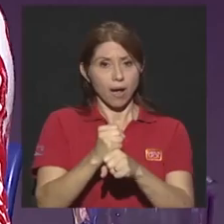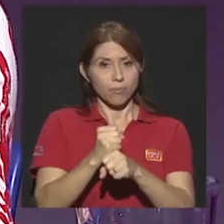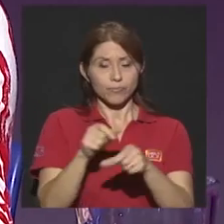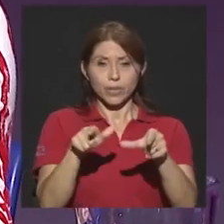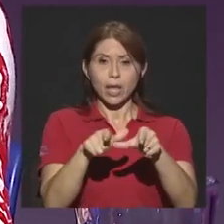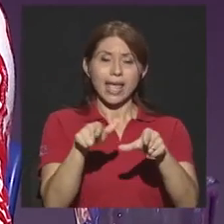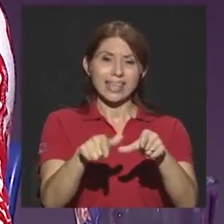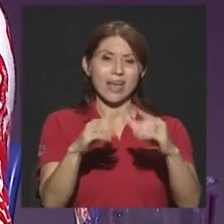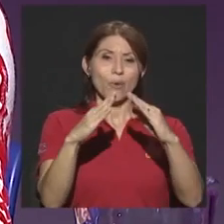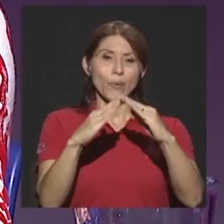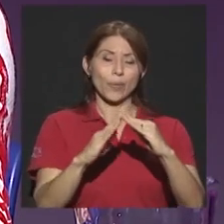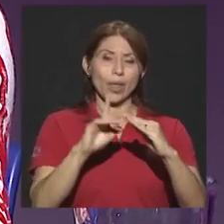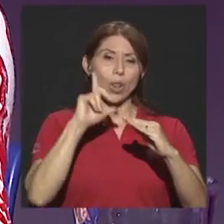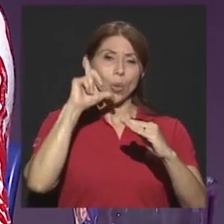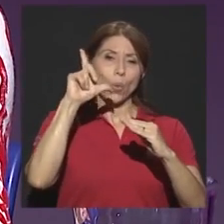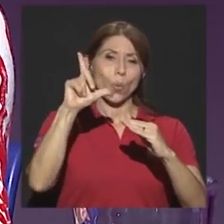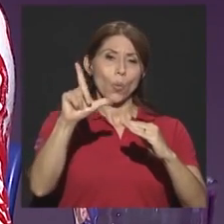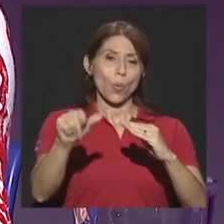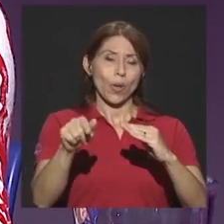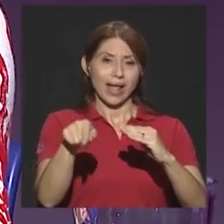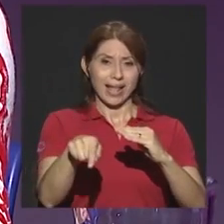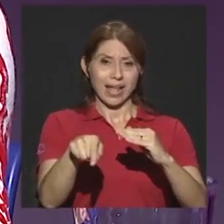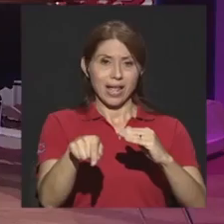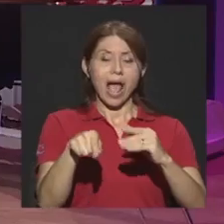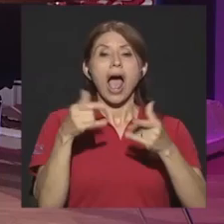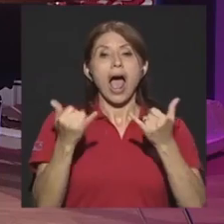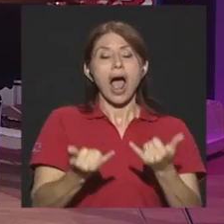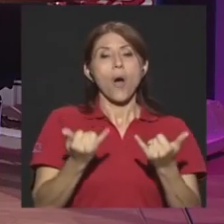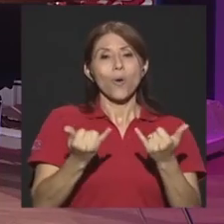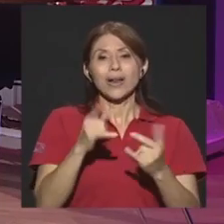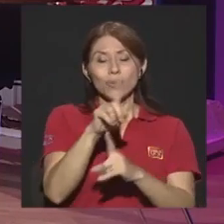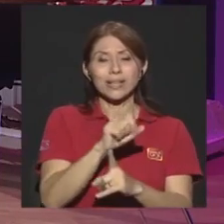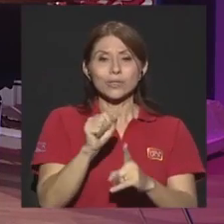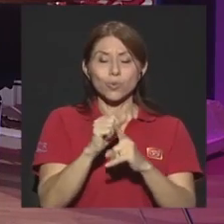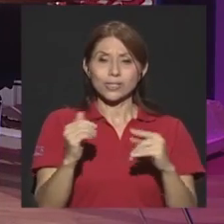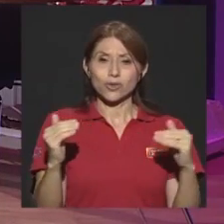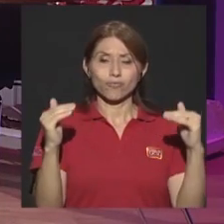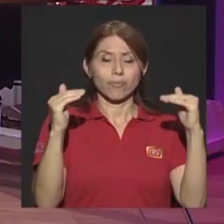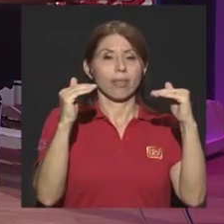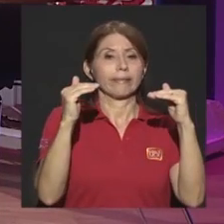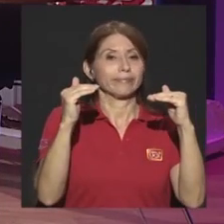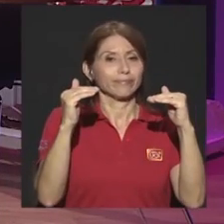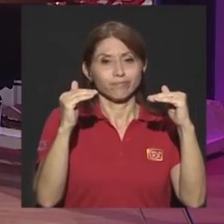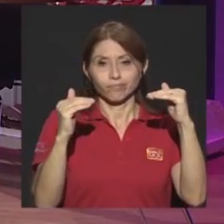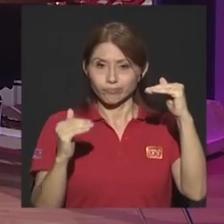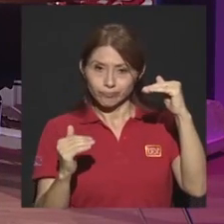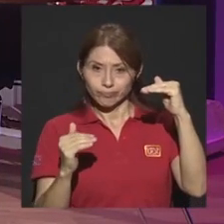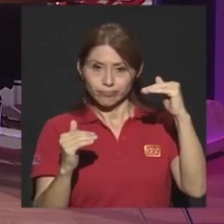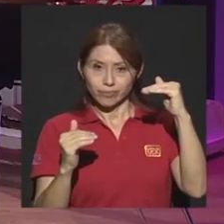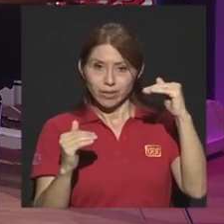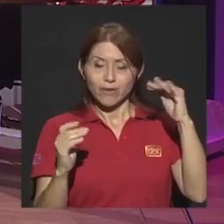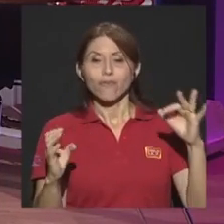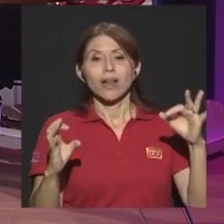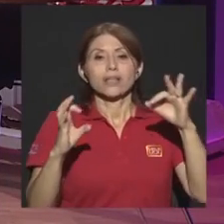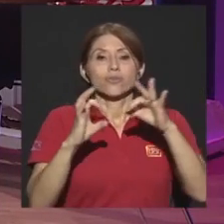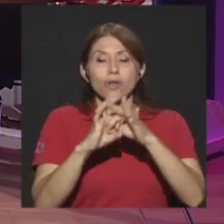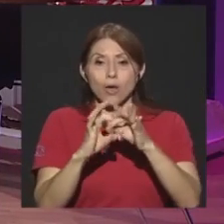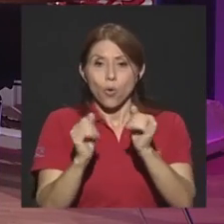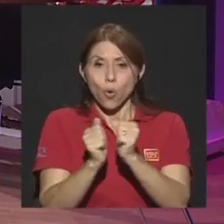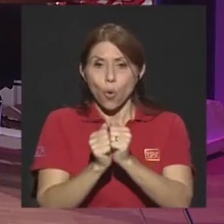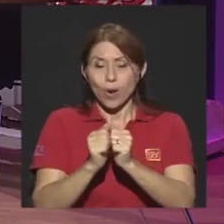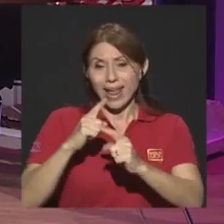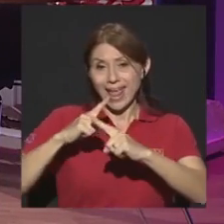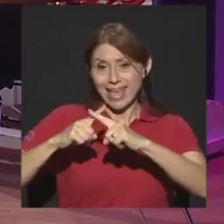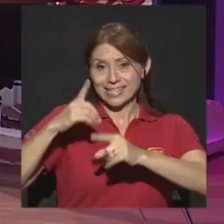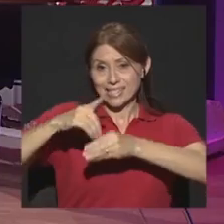en una situación de desigualdad material y simbólica respecto a un exdiputado, una persona que